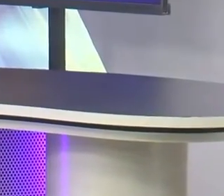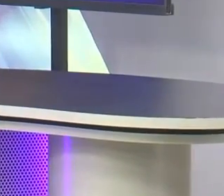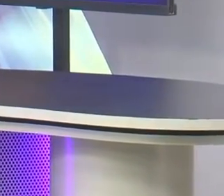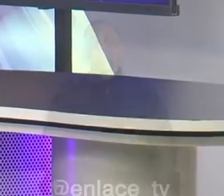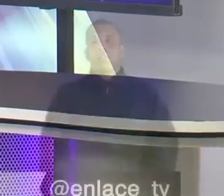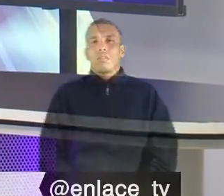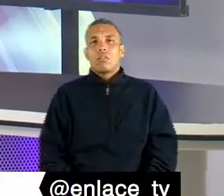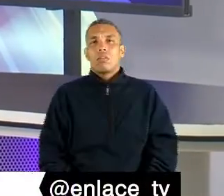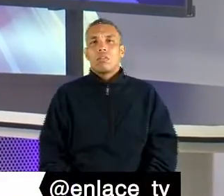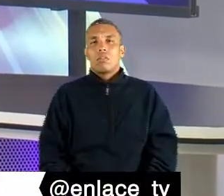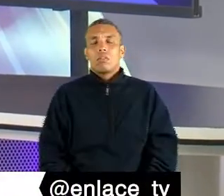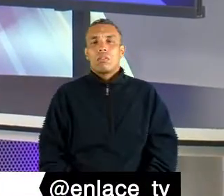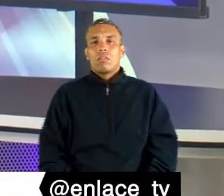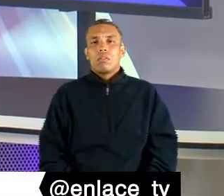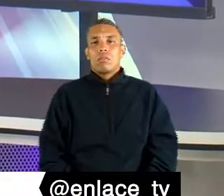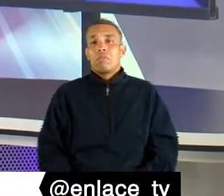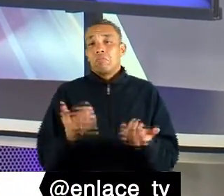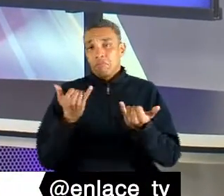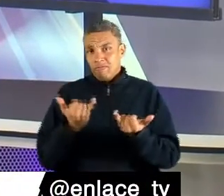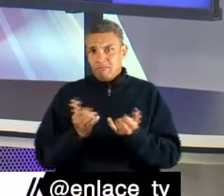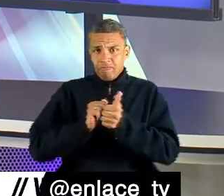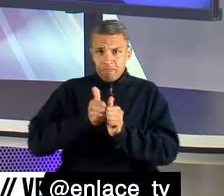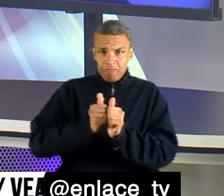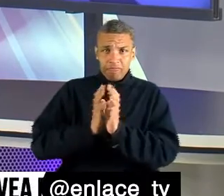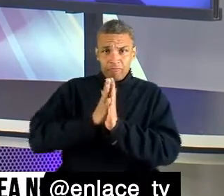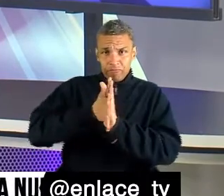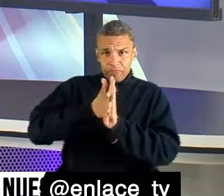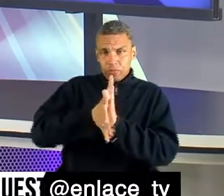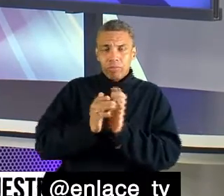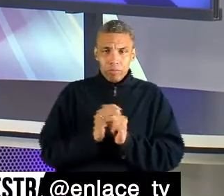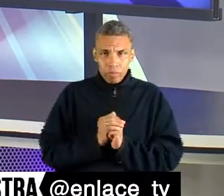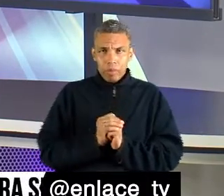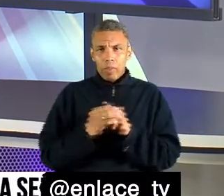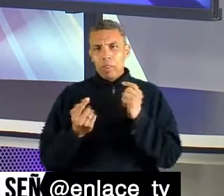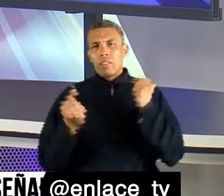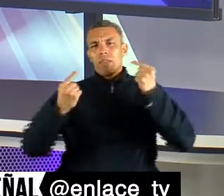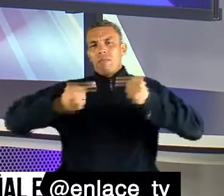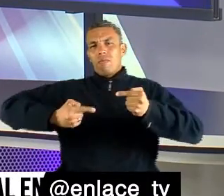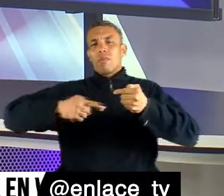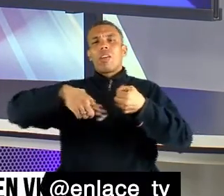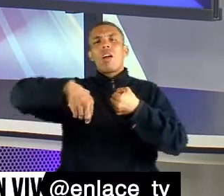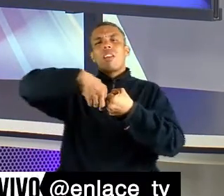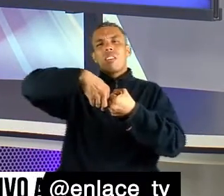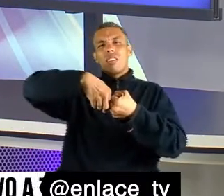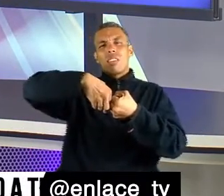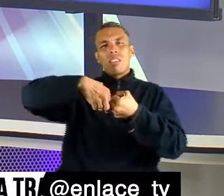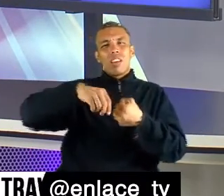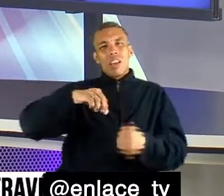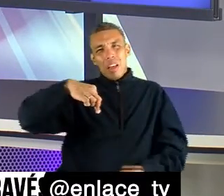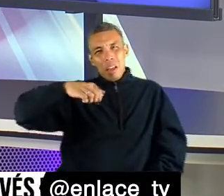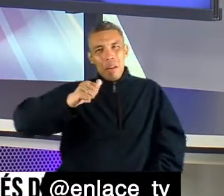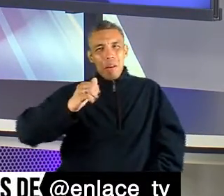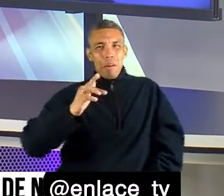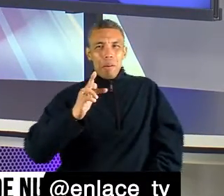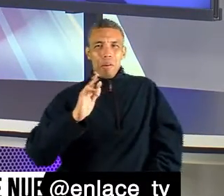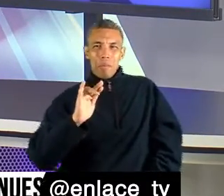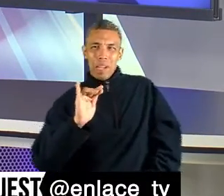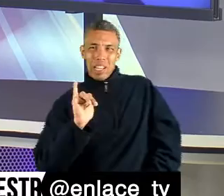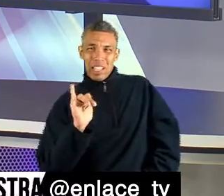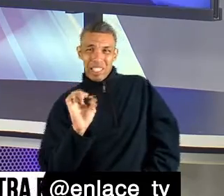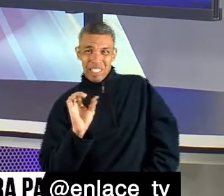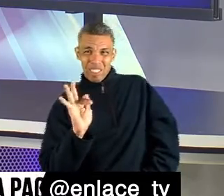Bienvenidos a la información deportiva en Enlace Noticias. Técnicos de Patriotas y Alianza Petrolera entregaron sus impresiones al finalizar el encuentro que perdió la